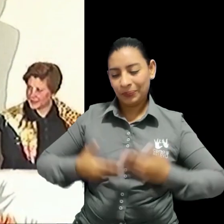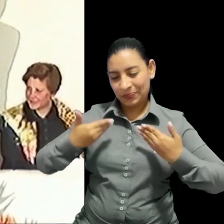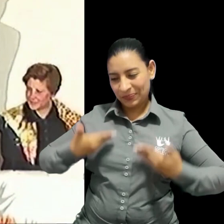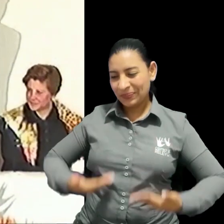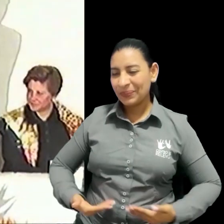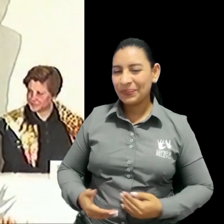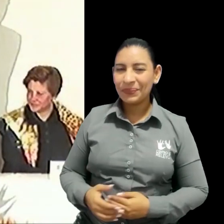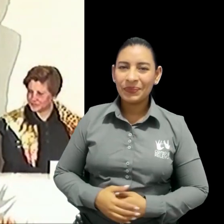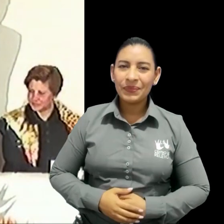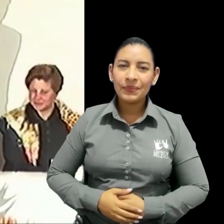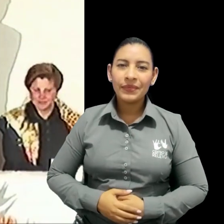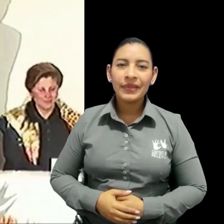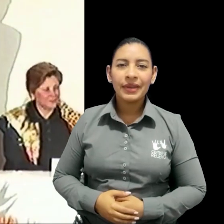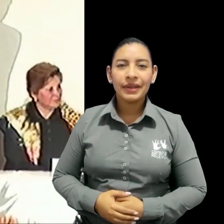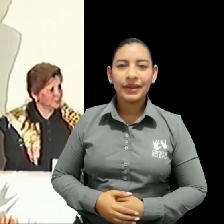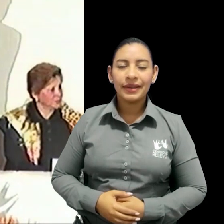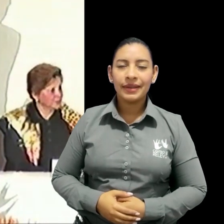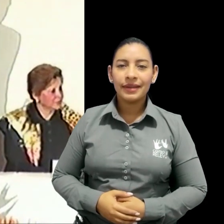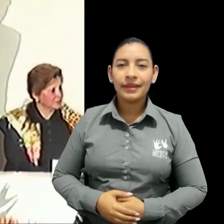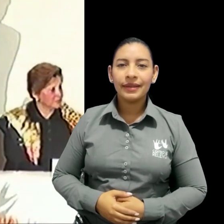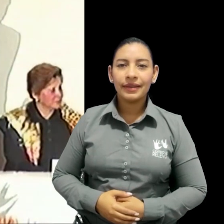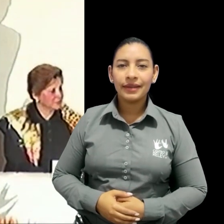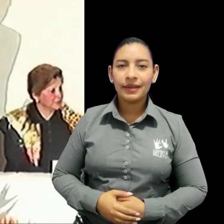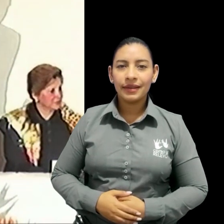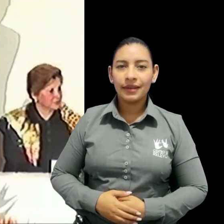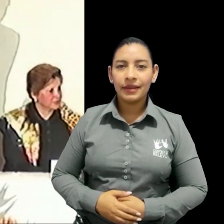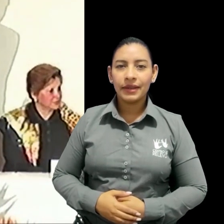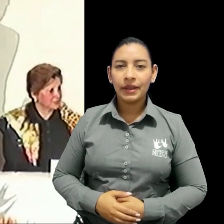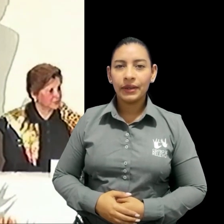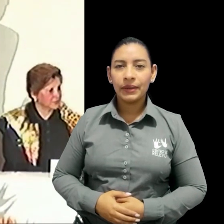¿Sí, con ella habla?